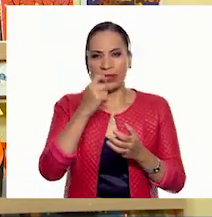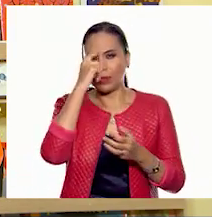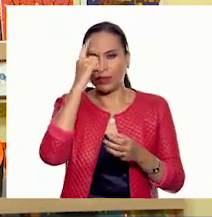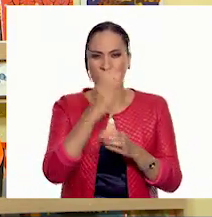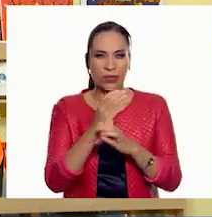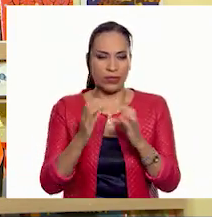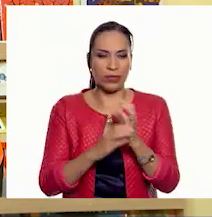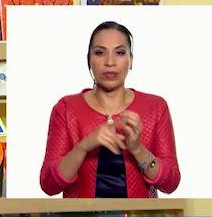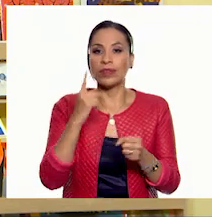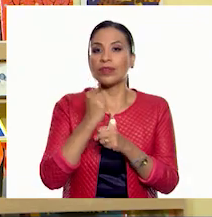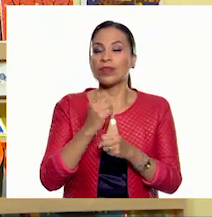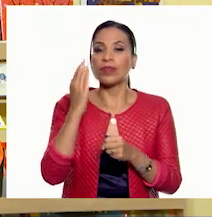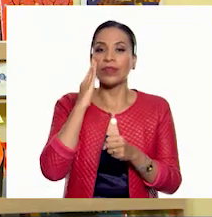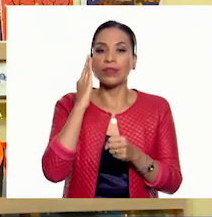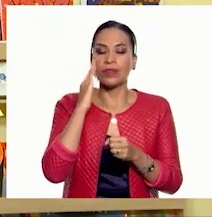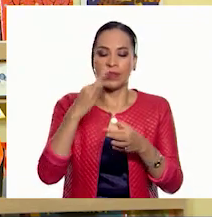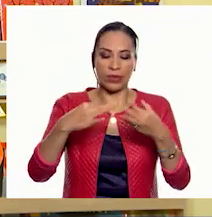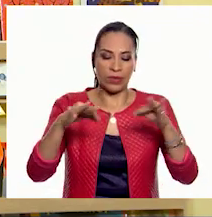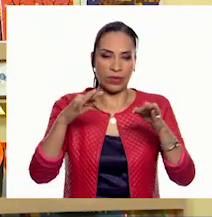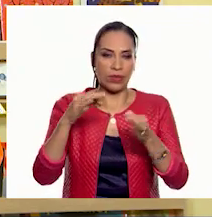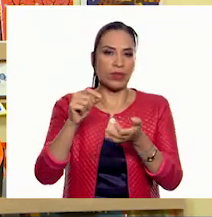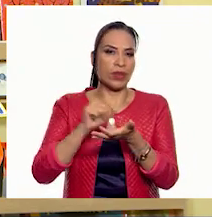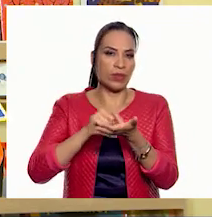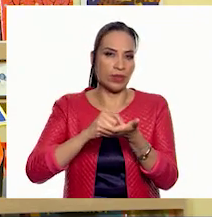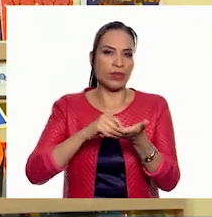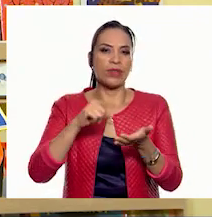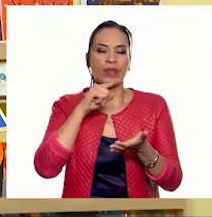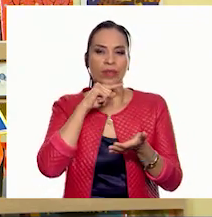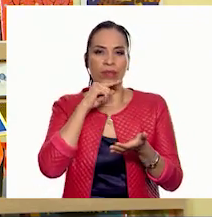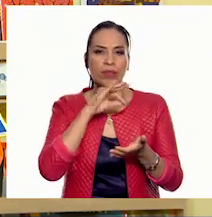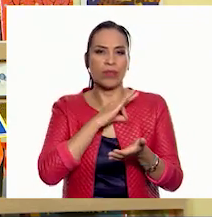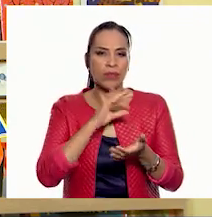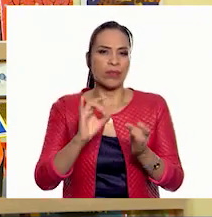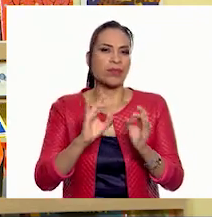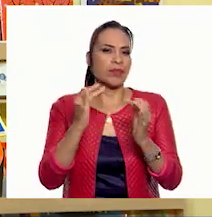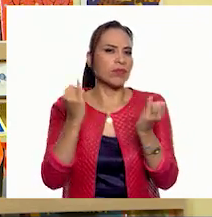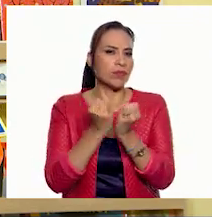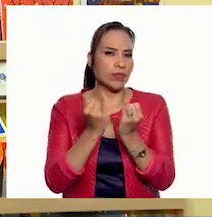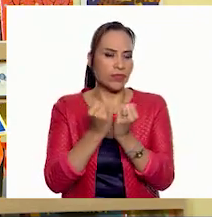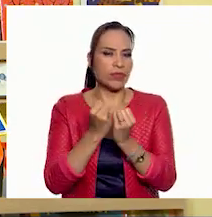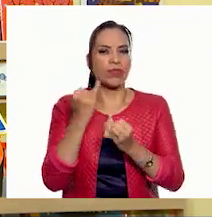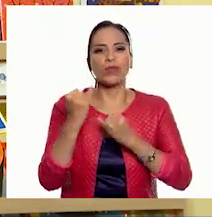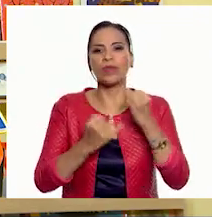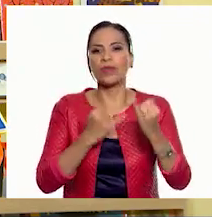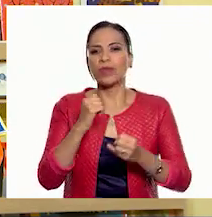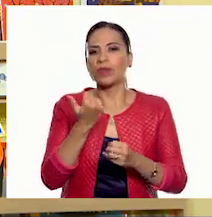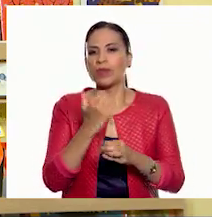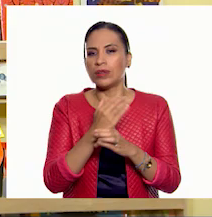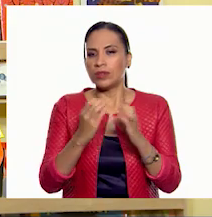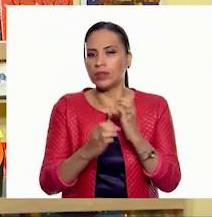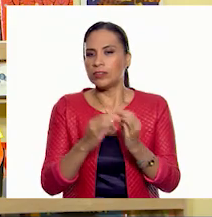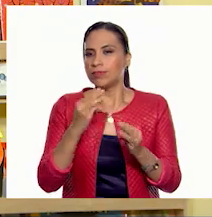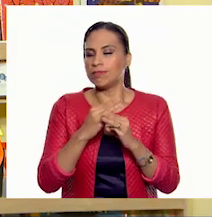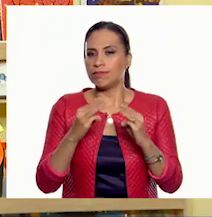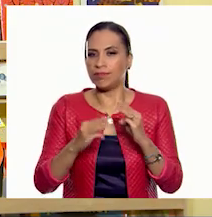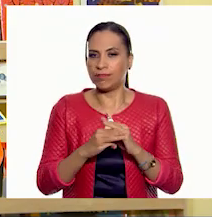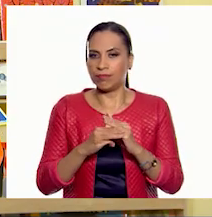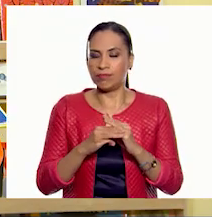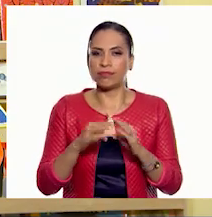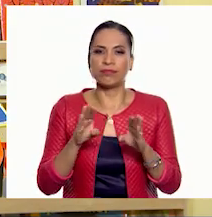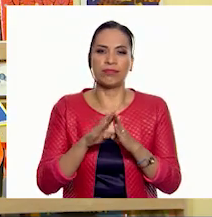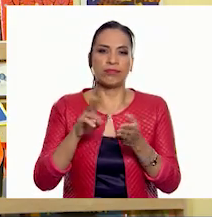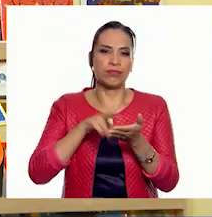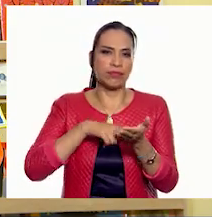experimentar, principalmente con hojas y lápices, pero puede aparecer también al jugar con otro tipo de materiales,